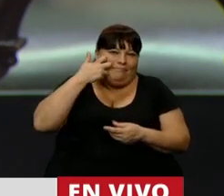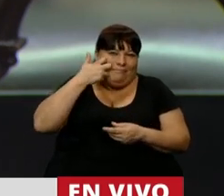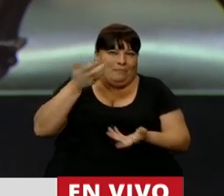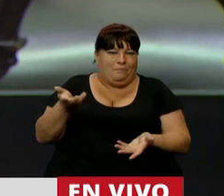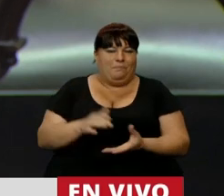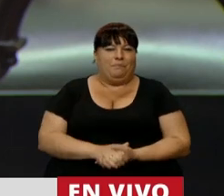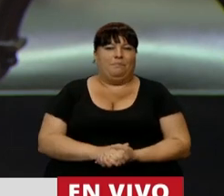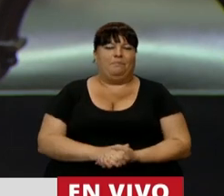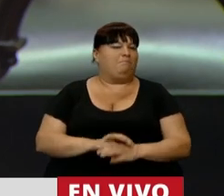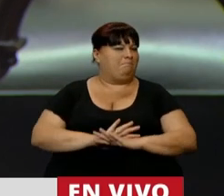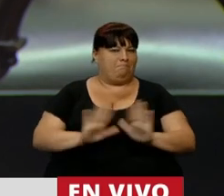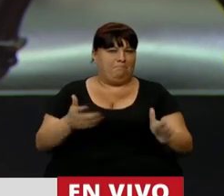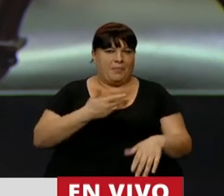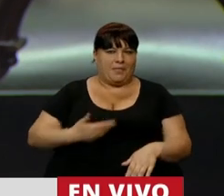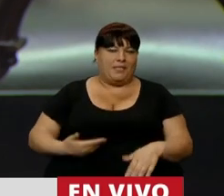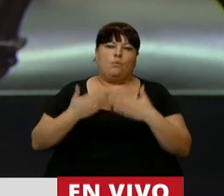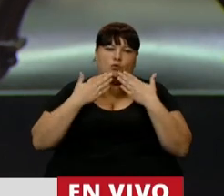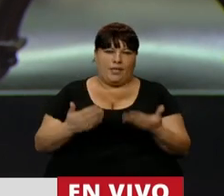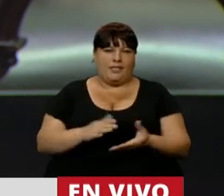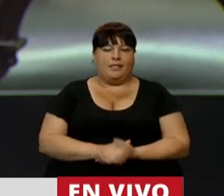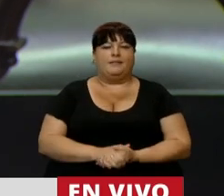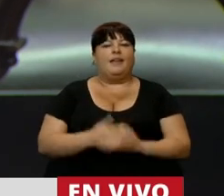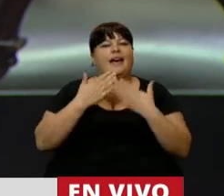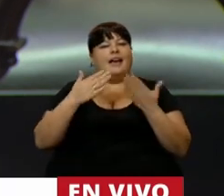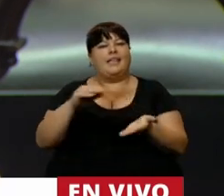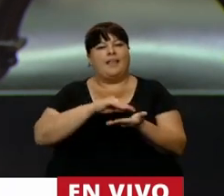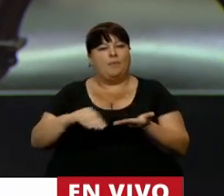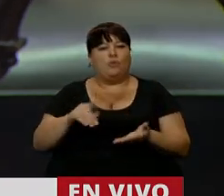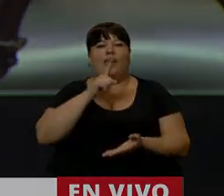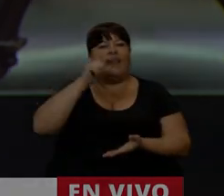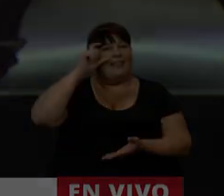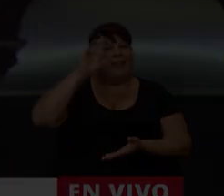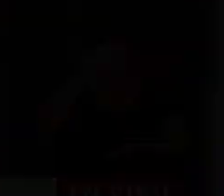adultos mayores. Nada más, señor presidente. Muchas gracias. Gracias, diputada Terada.